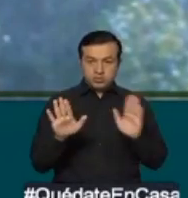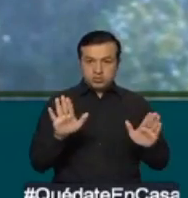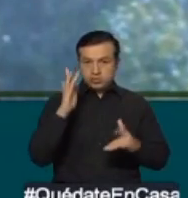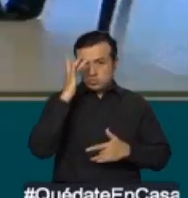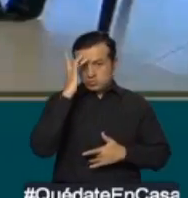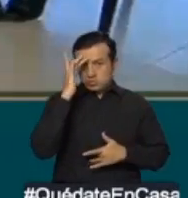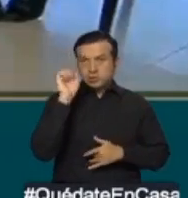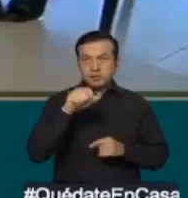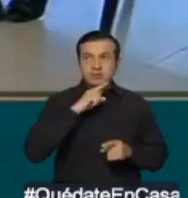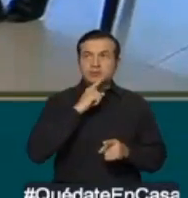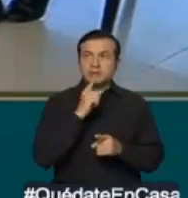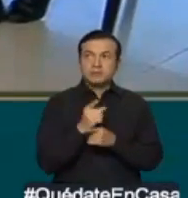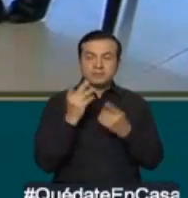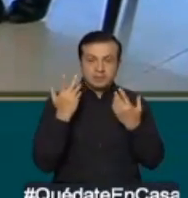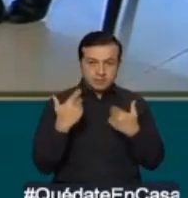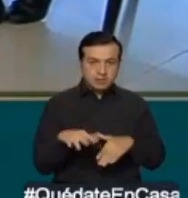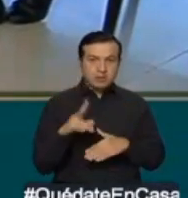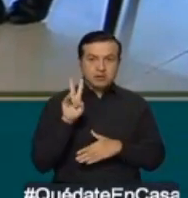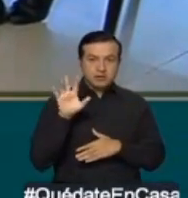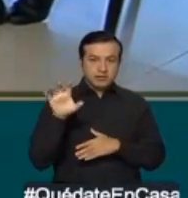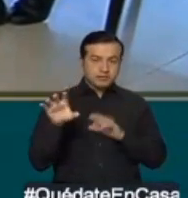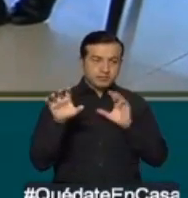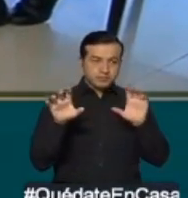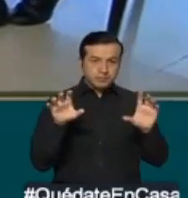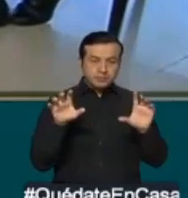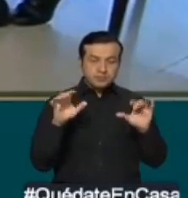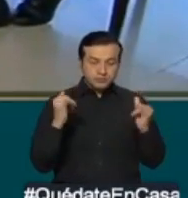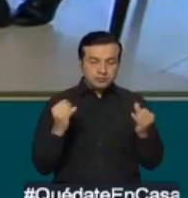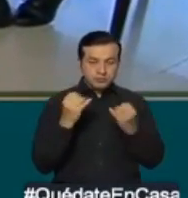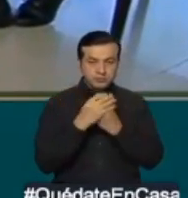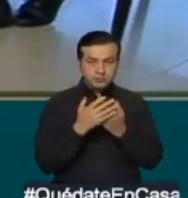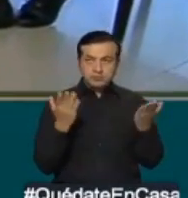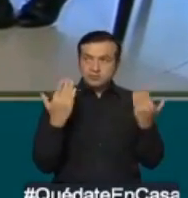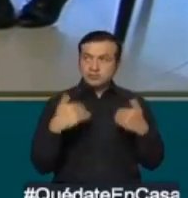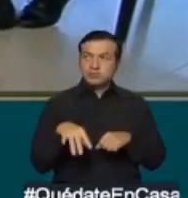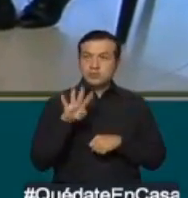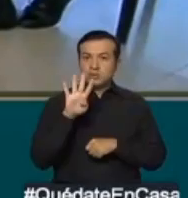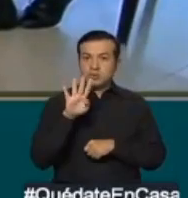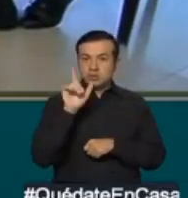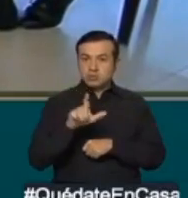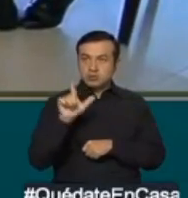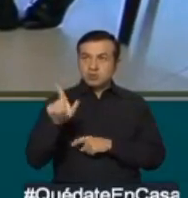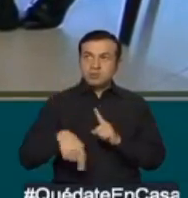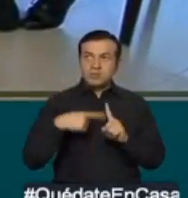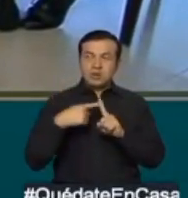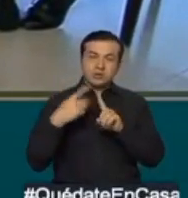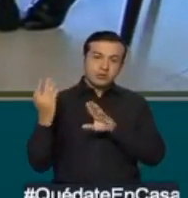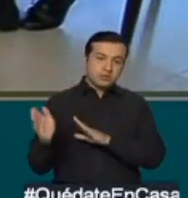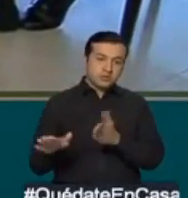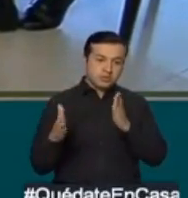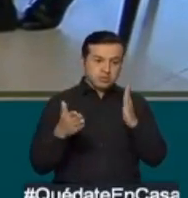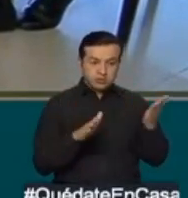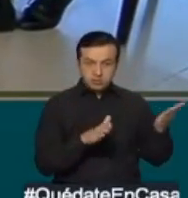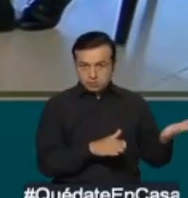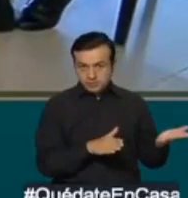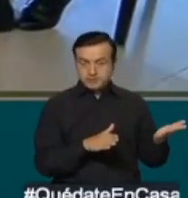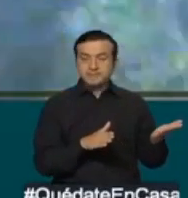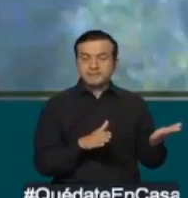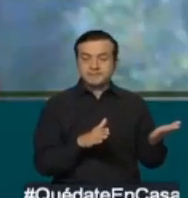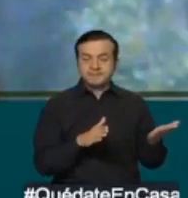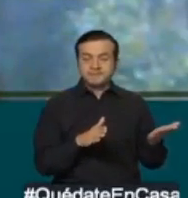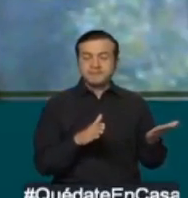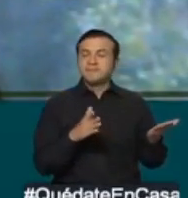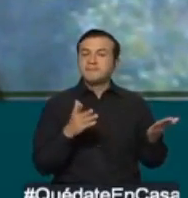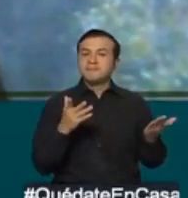coronavirus así es se suman las dos provincias en esta jornada y tenemos cuatro personas más que han fallecido en el transcurso de las últimas horas y